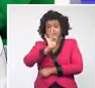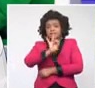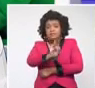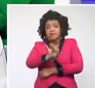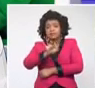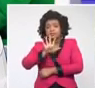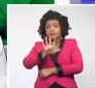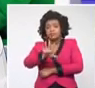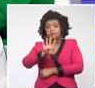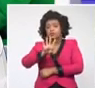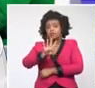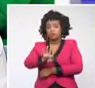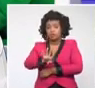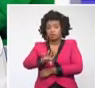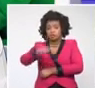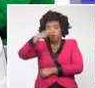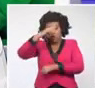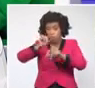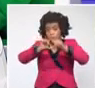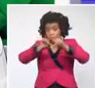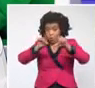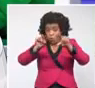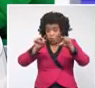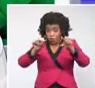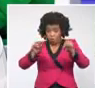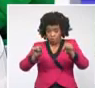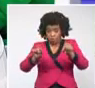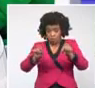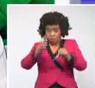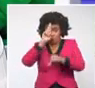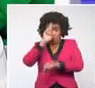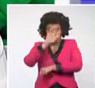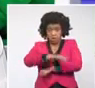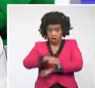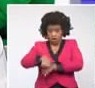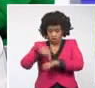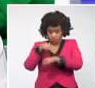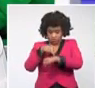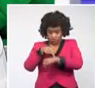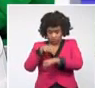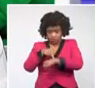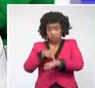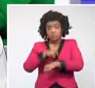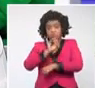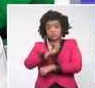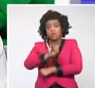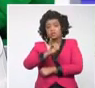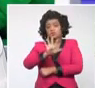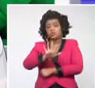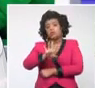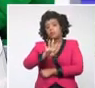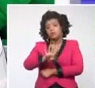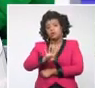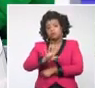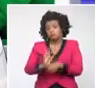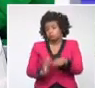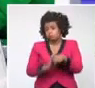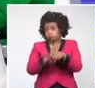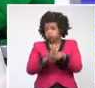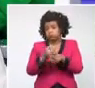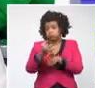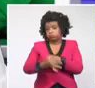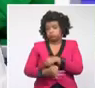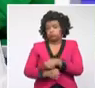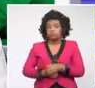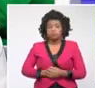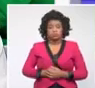754 en Cuba se encuentran ingresados en estos momentos con el diagnóstico de COVID-19.